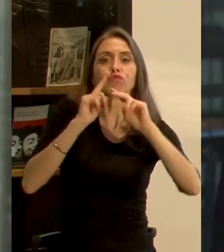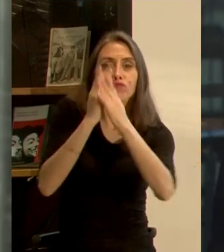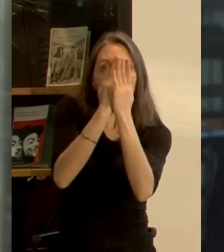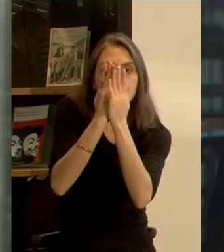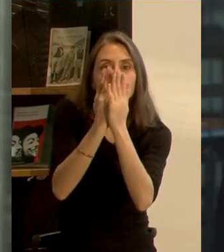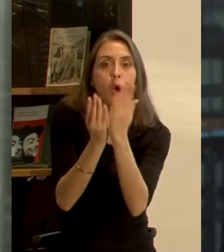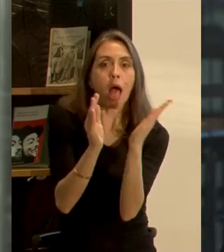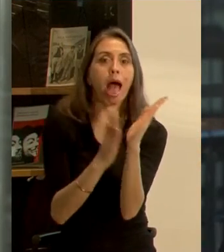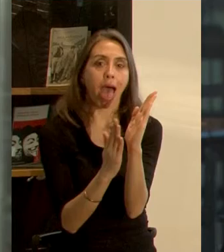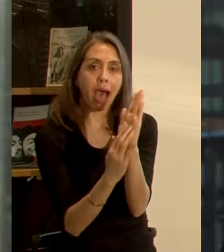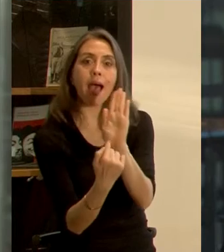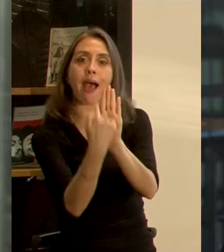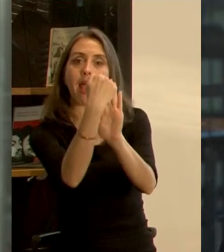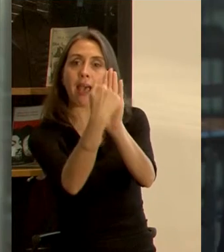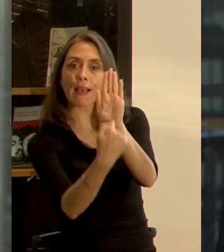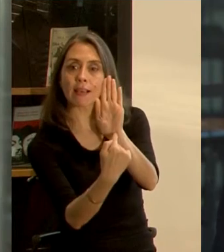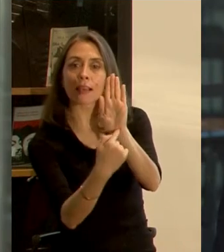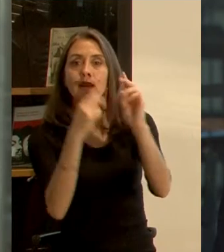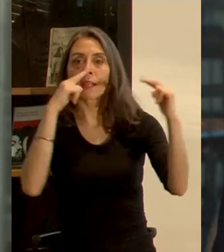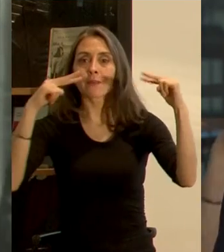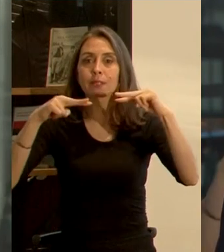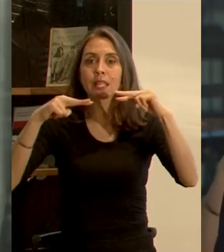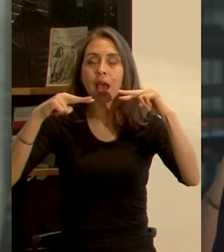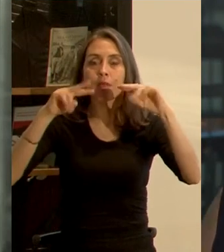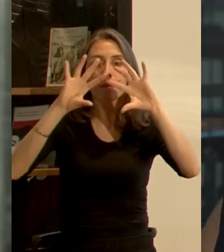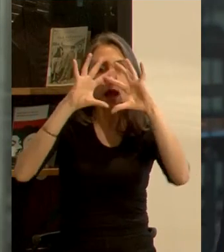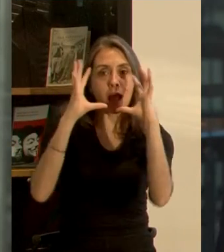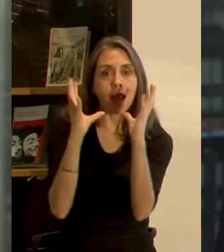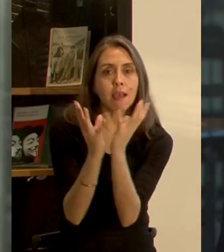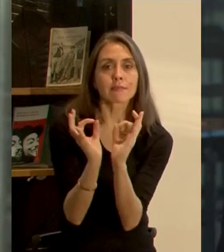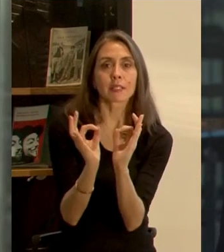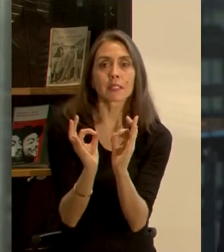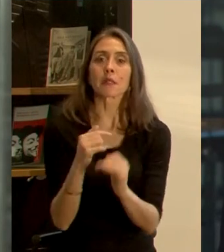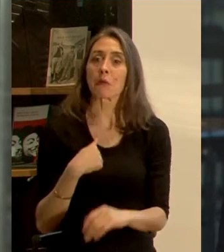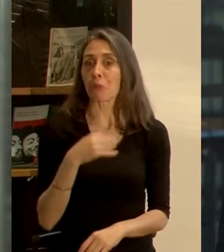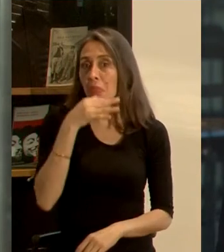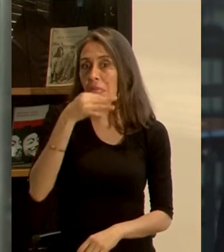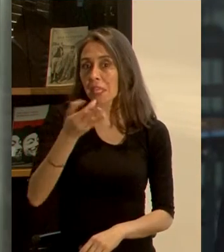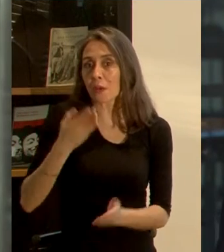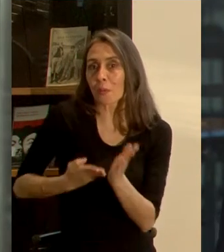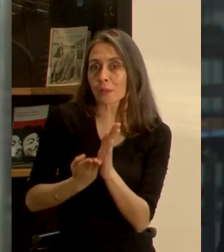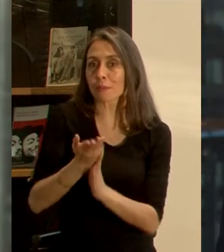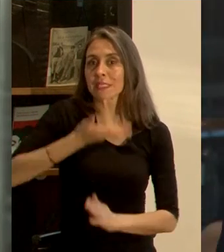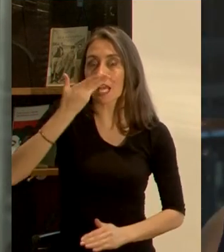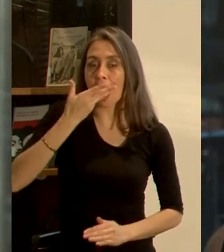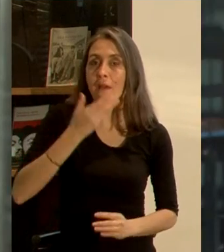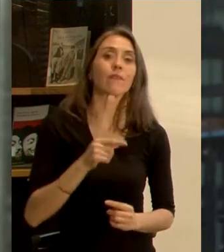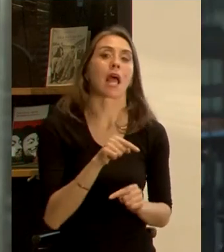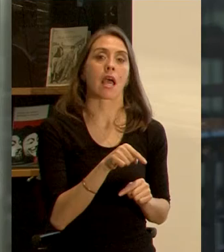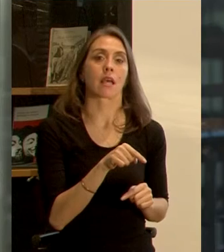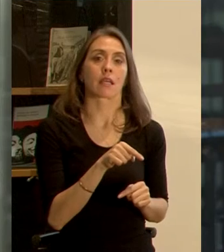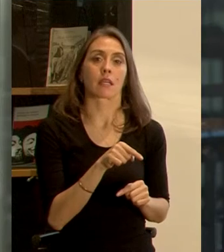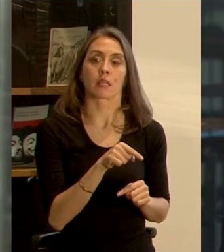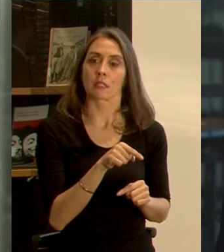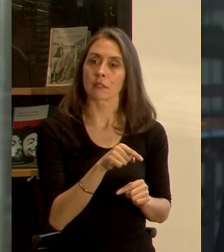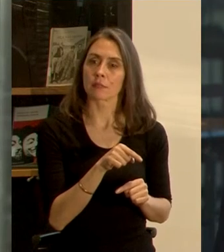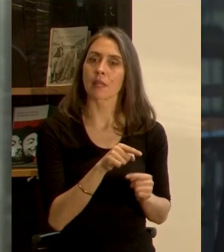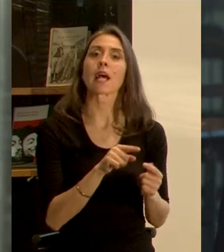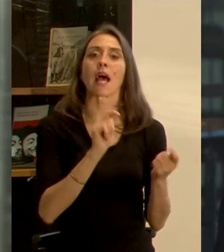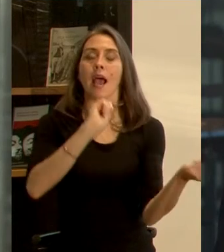y bueno, y poder tener una mirada más compleja. Porque cuando yo le decía al principio que tenemos que pasar de un cambio de